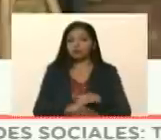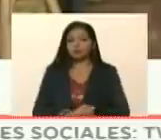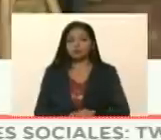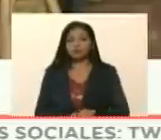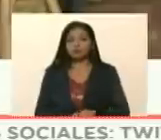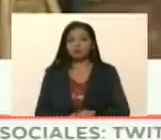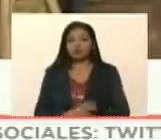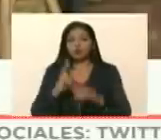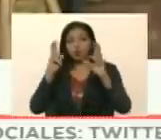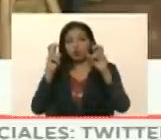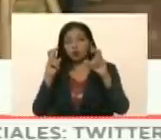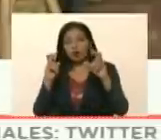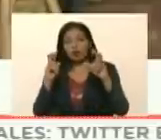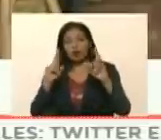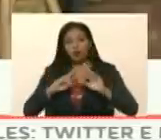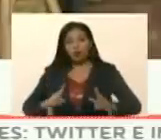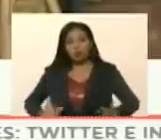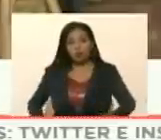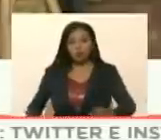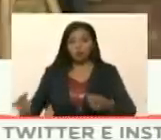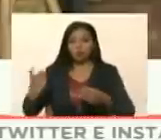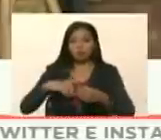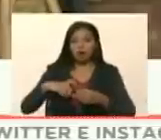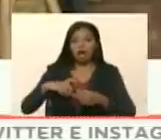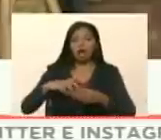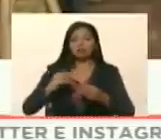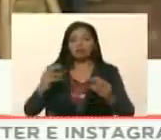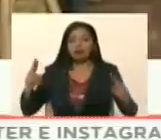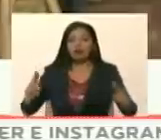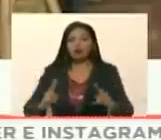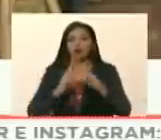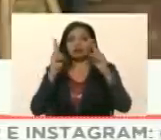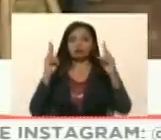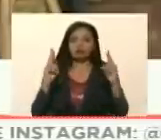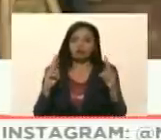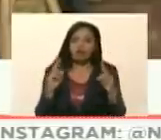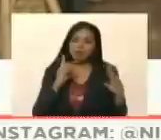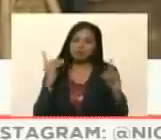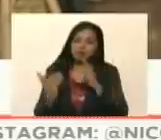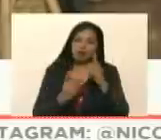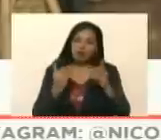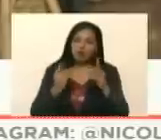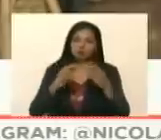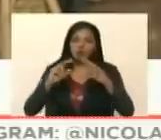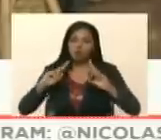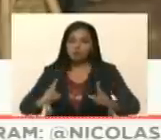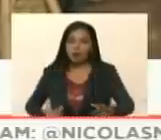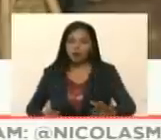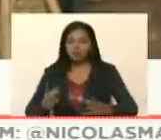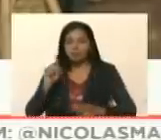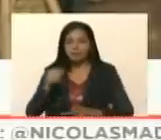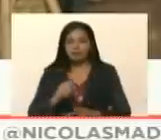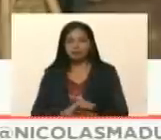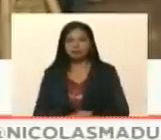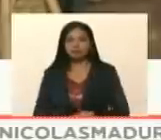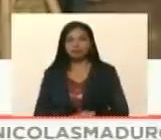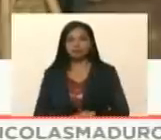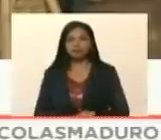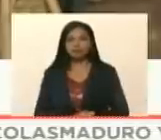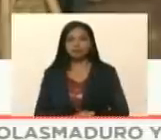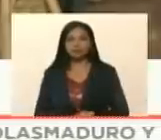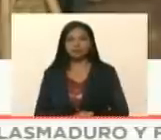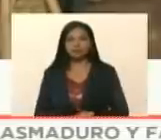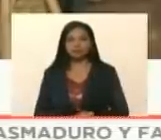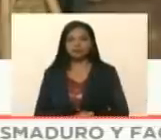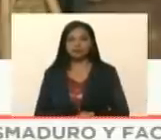Una nueva humanidad, base al encuentro, al diálogo de la humanidad. Ahí lo